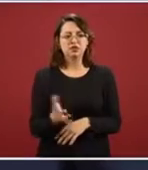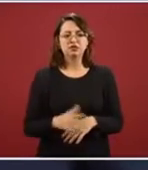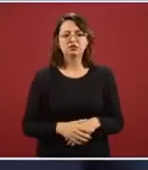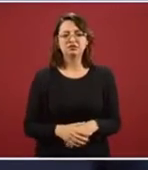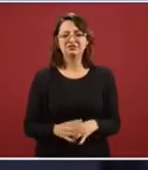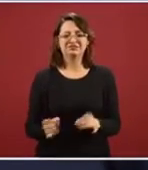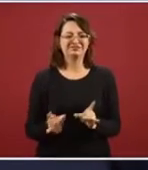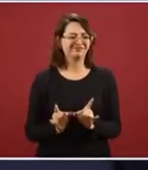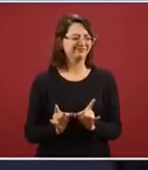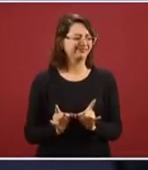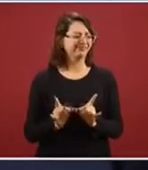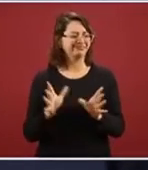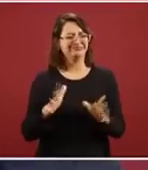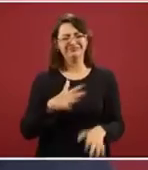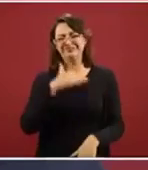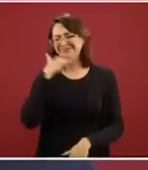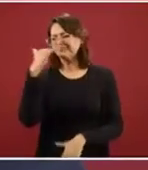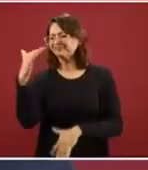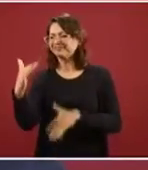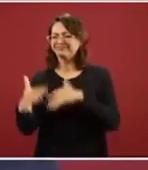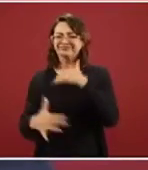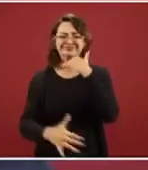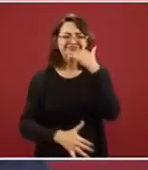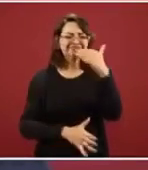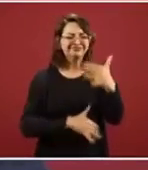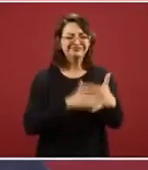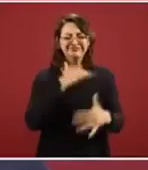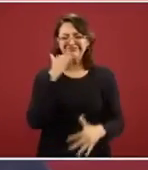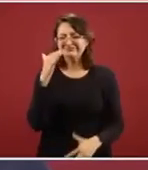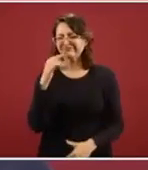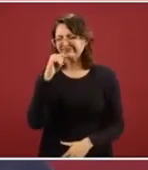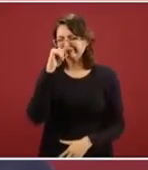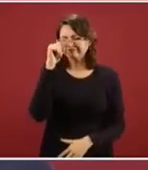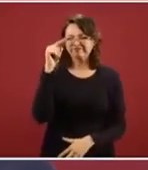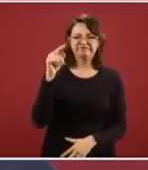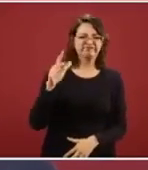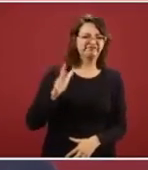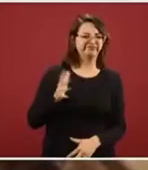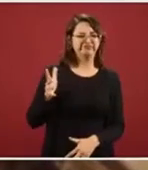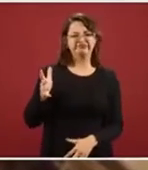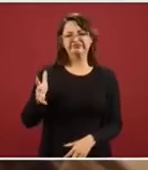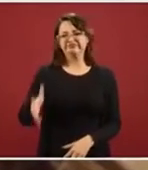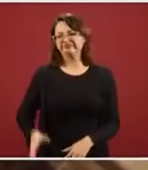todos los actos de corrupción, de prepotencia,